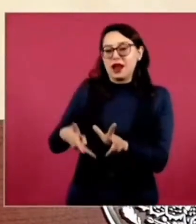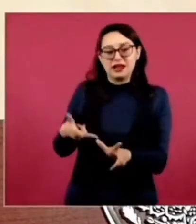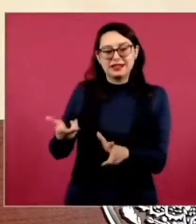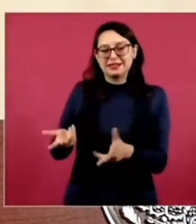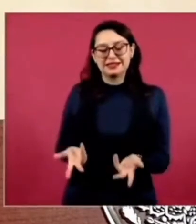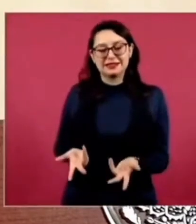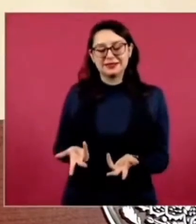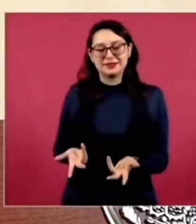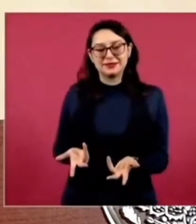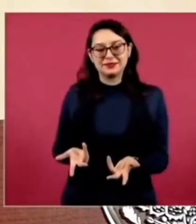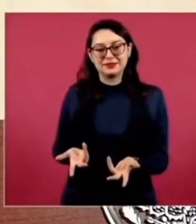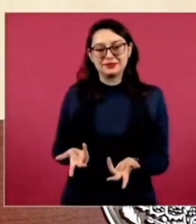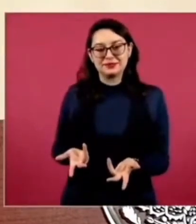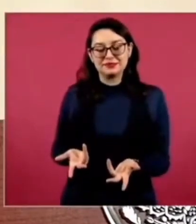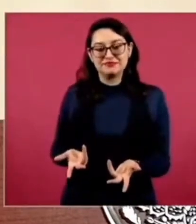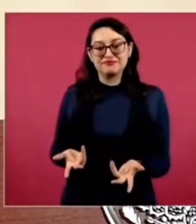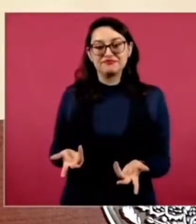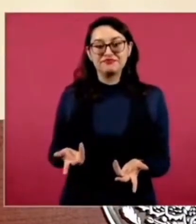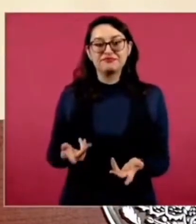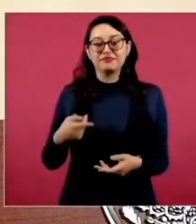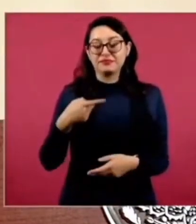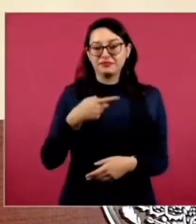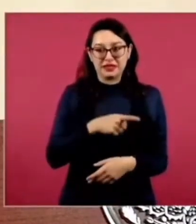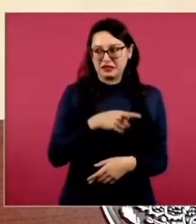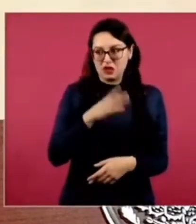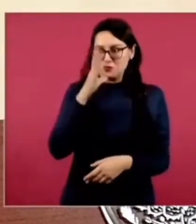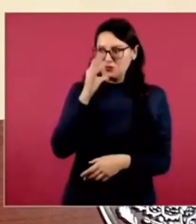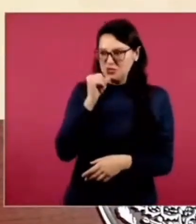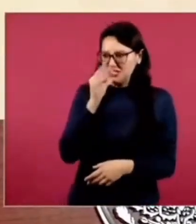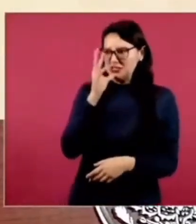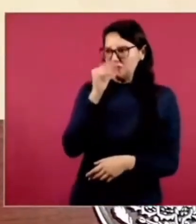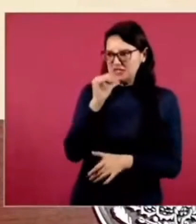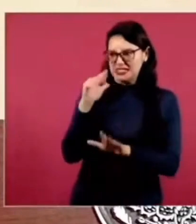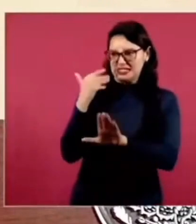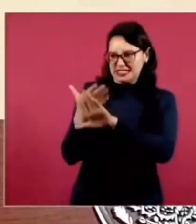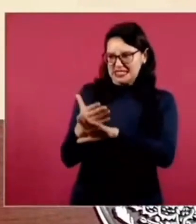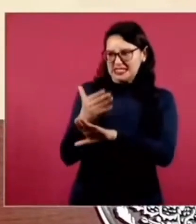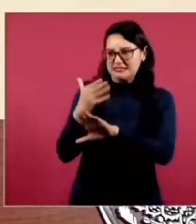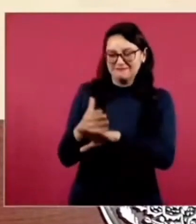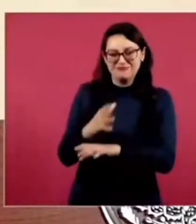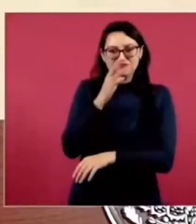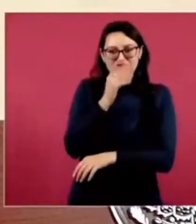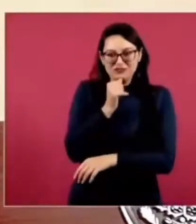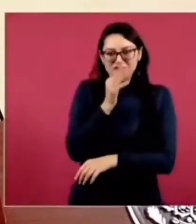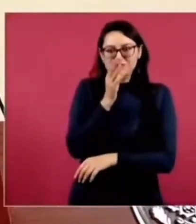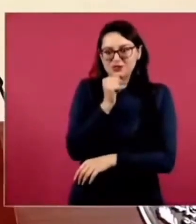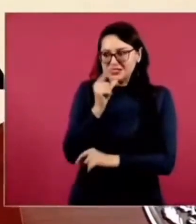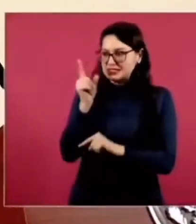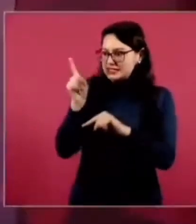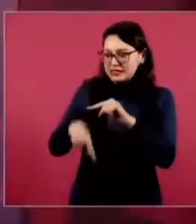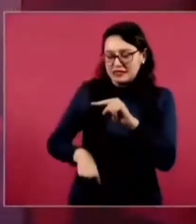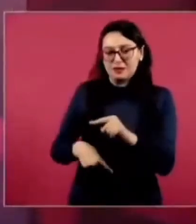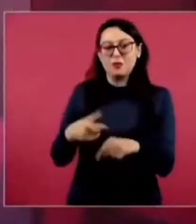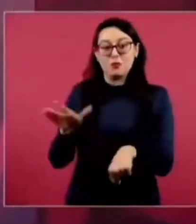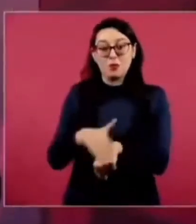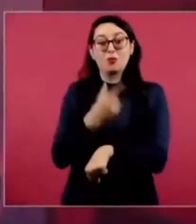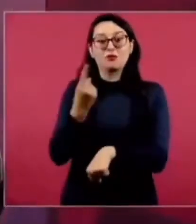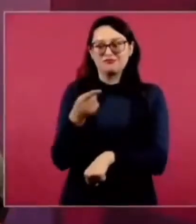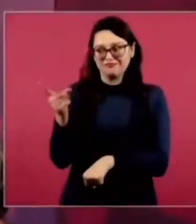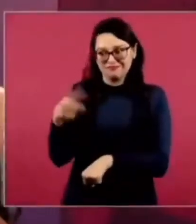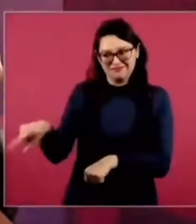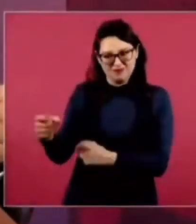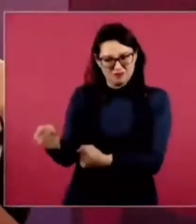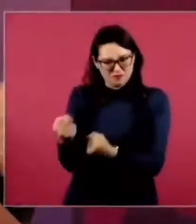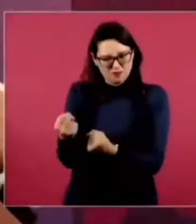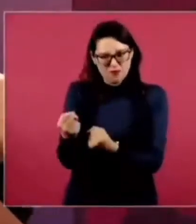Y se habían tardado en el caso de Luz y Fuerza del Centro por